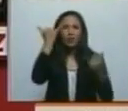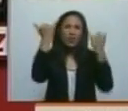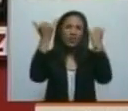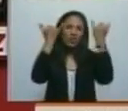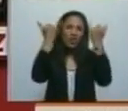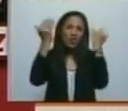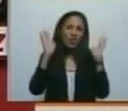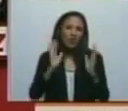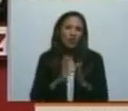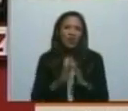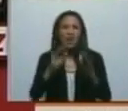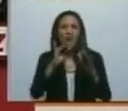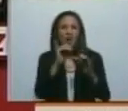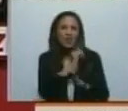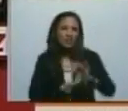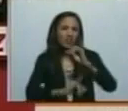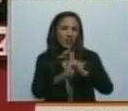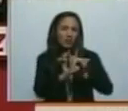internacional.